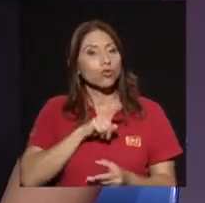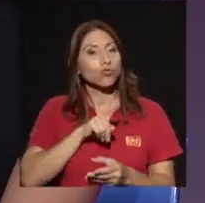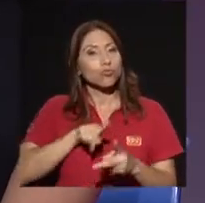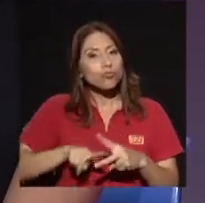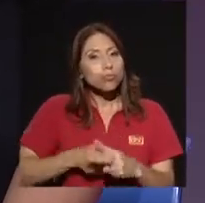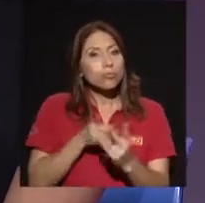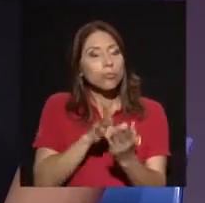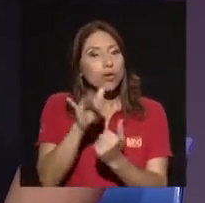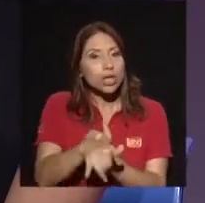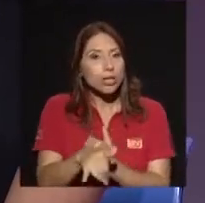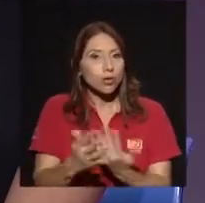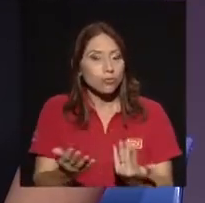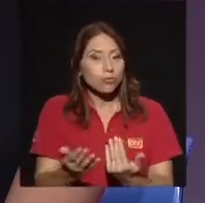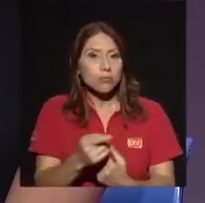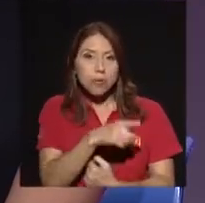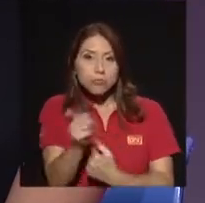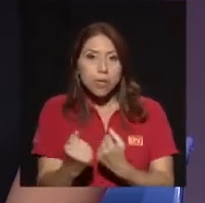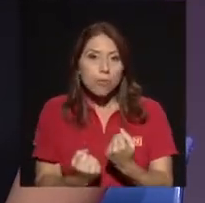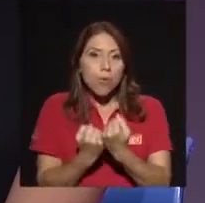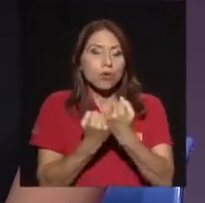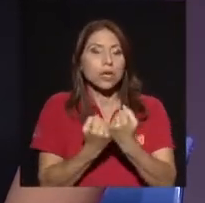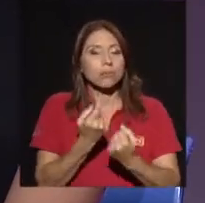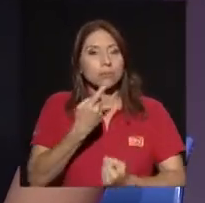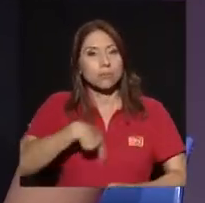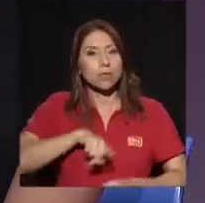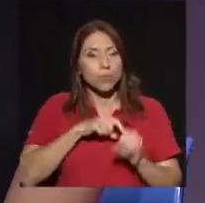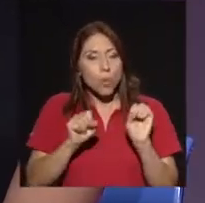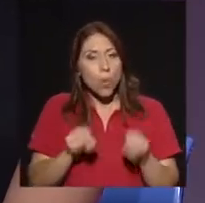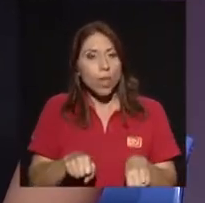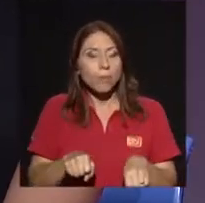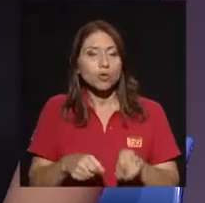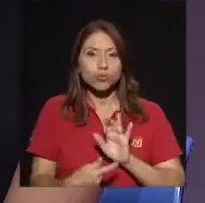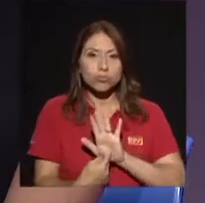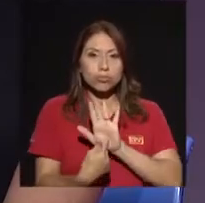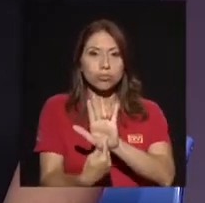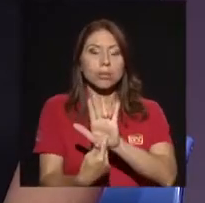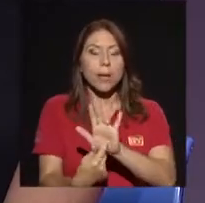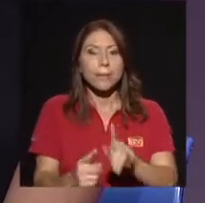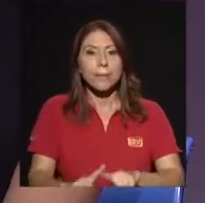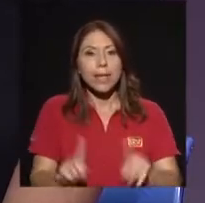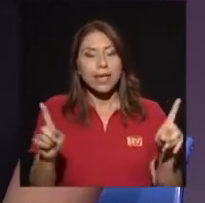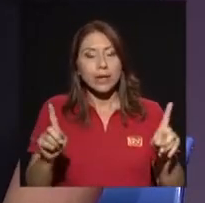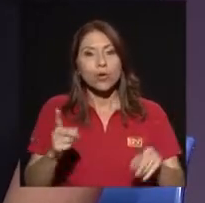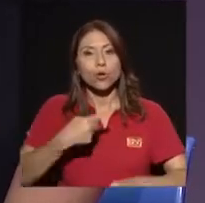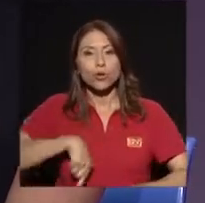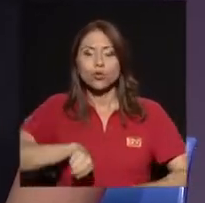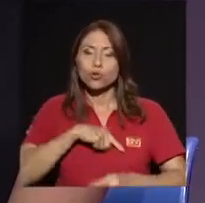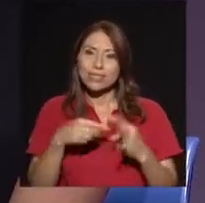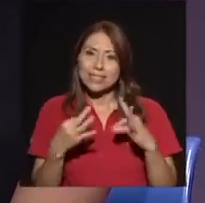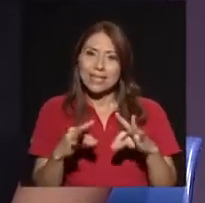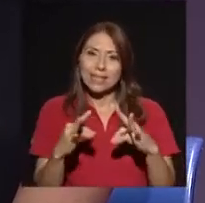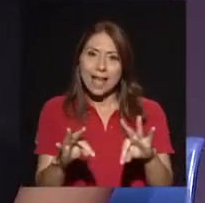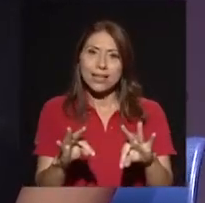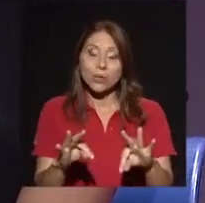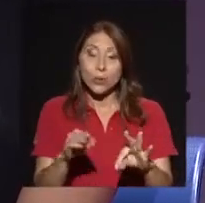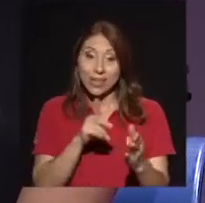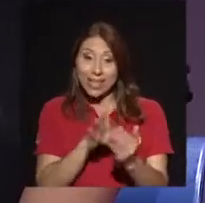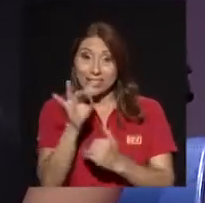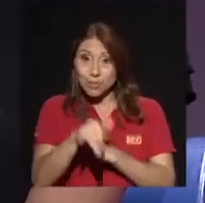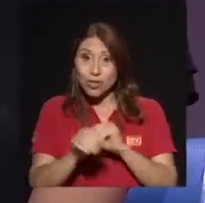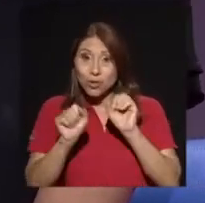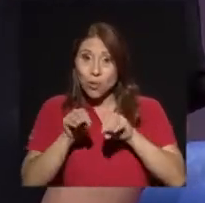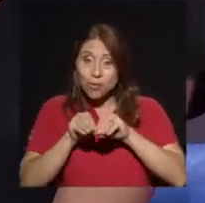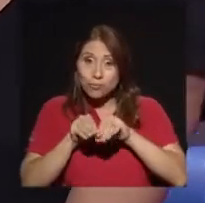proyecto y nos apoyan y podemos, digamos, darlo a conocer, pero hemos estado tratando de llevar el proyecto,